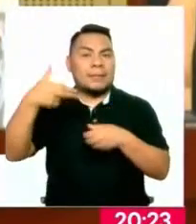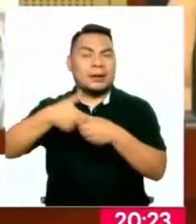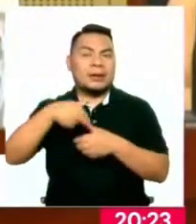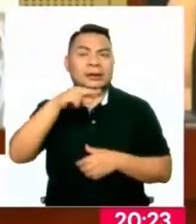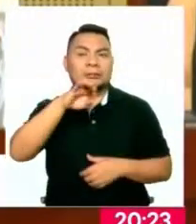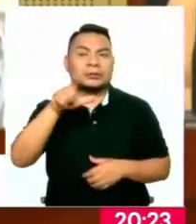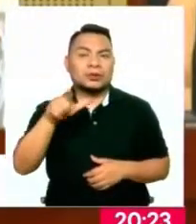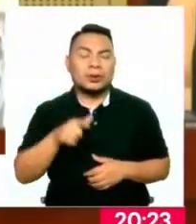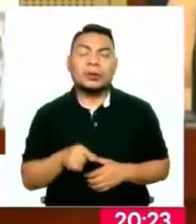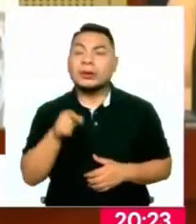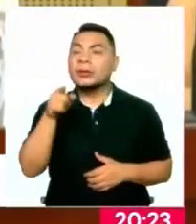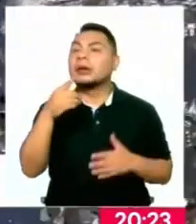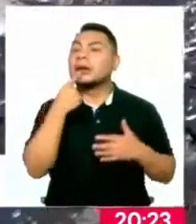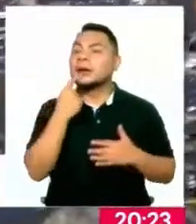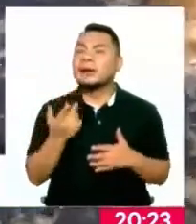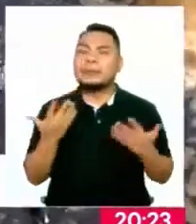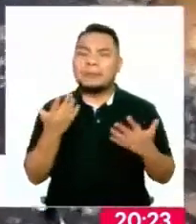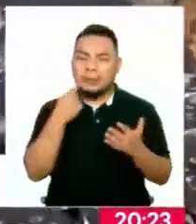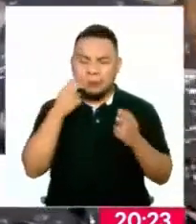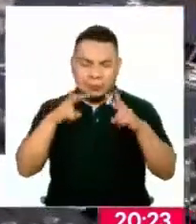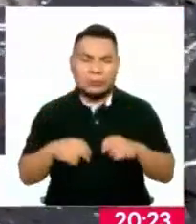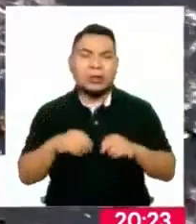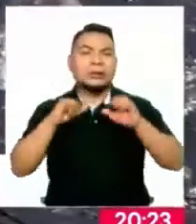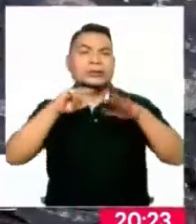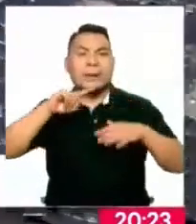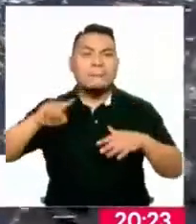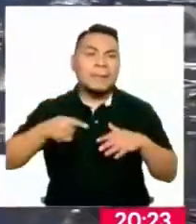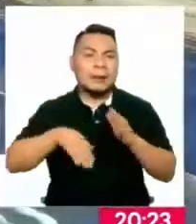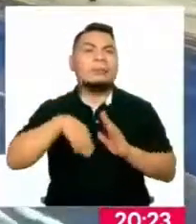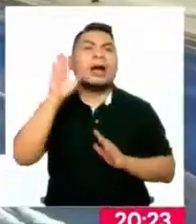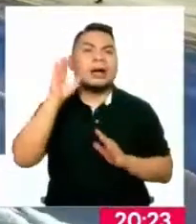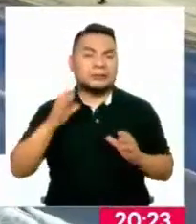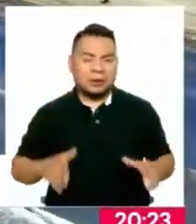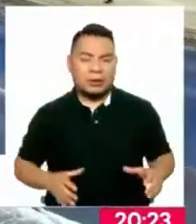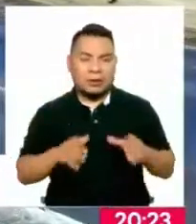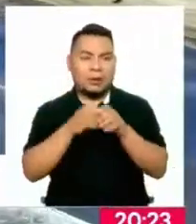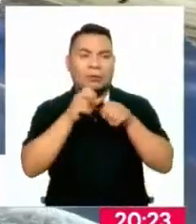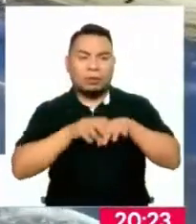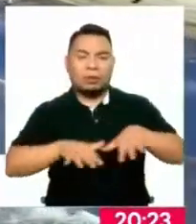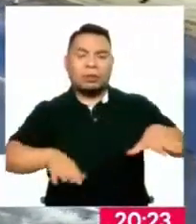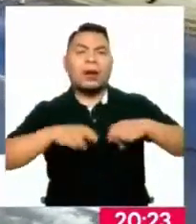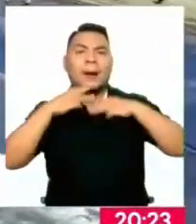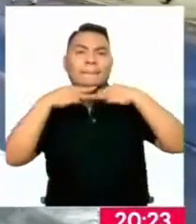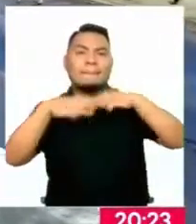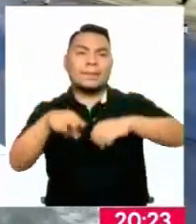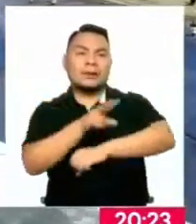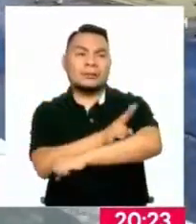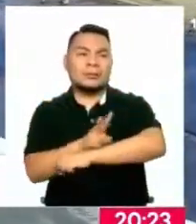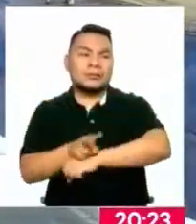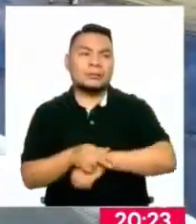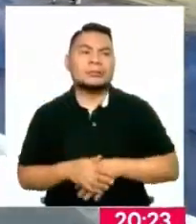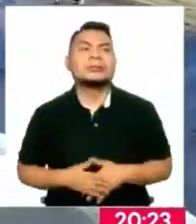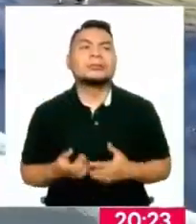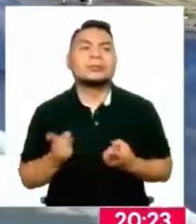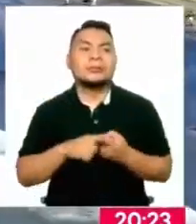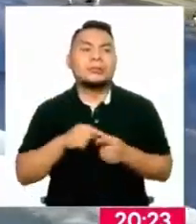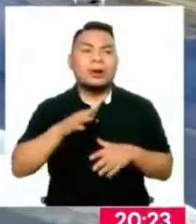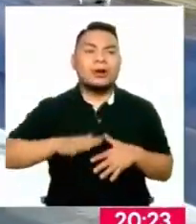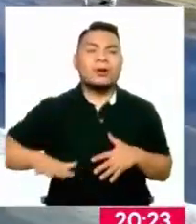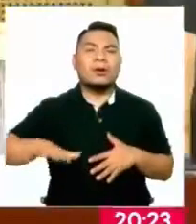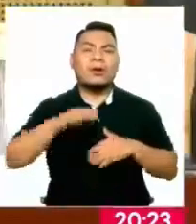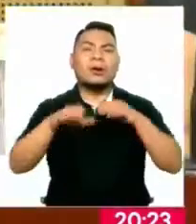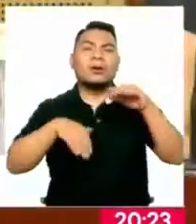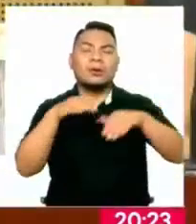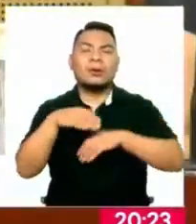último estado situacional señala que fueron más de 6.000 barriles de crudo derramados en el mar de Ventanilla, que se extienden hasta las costas de